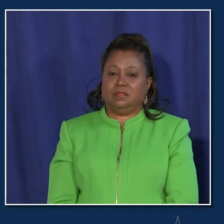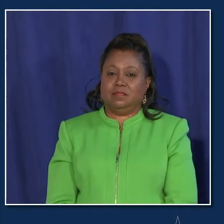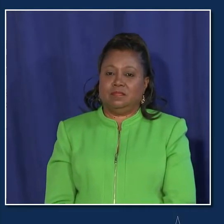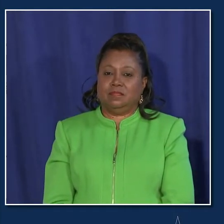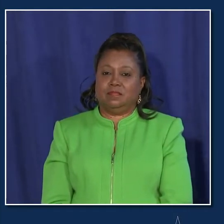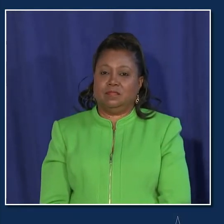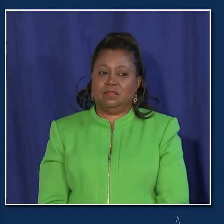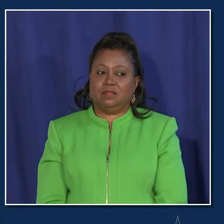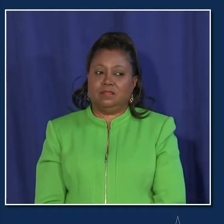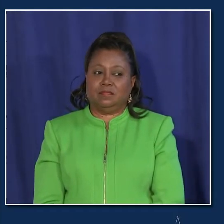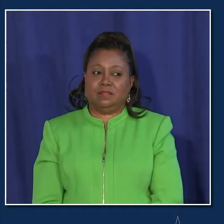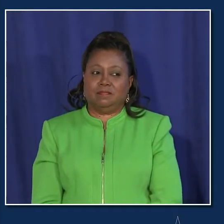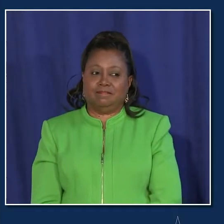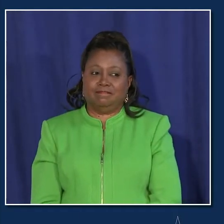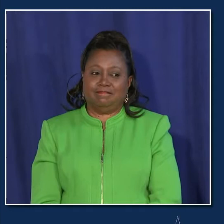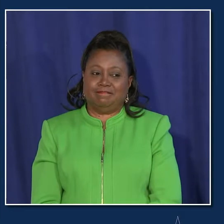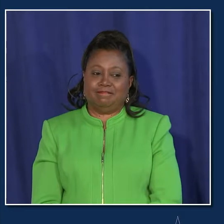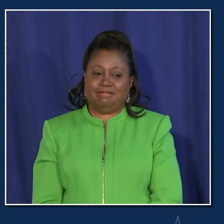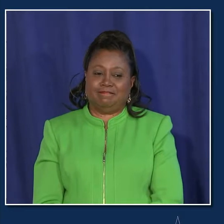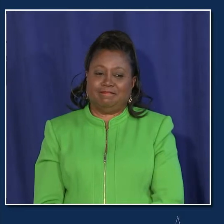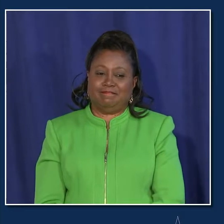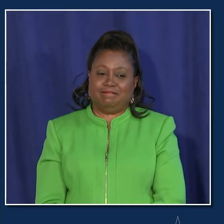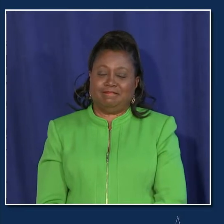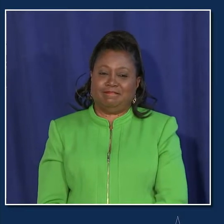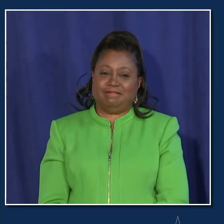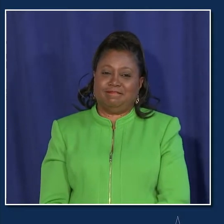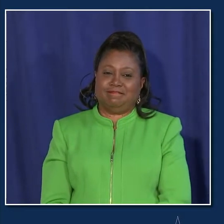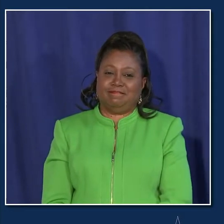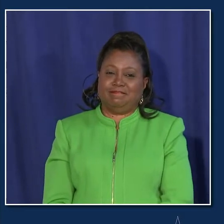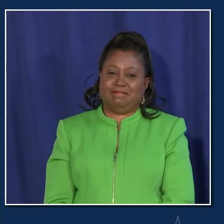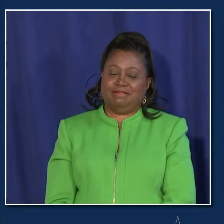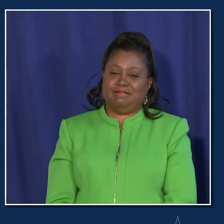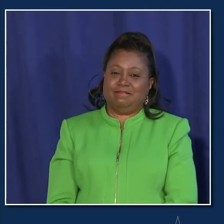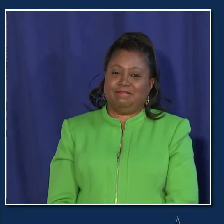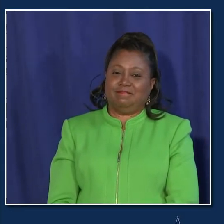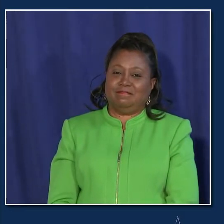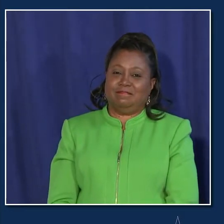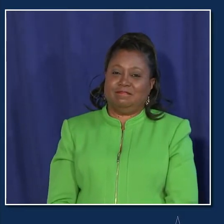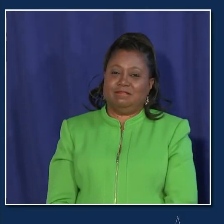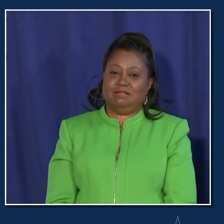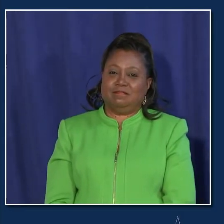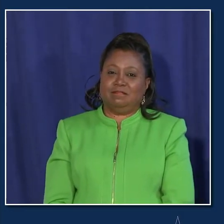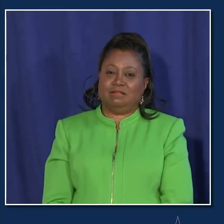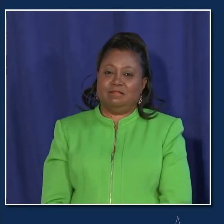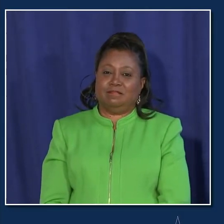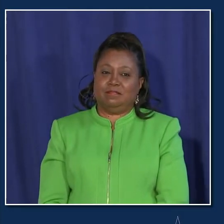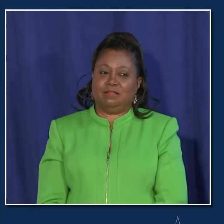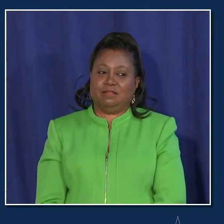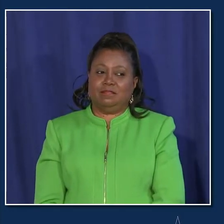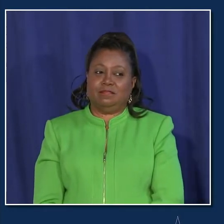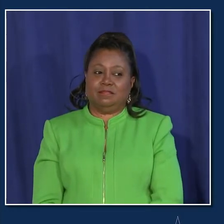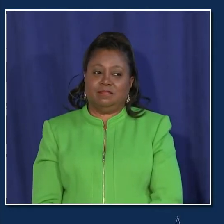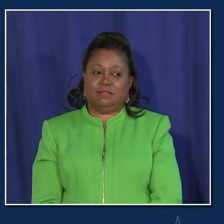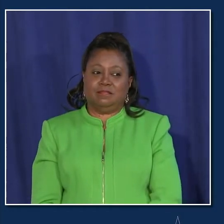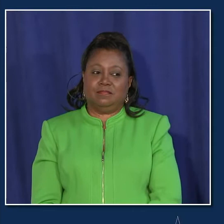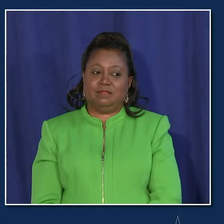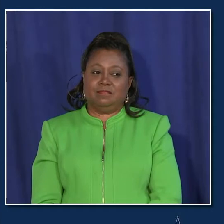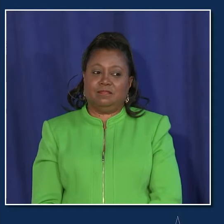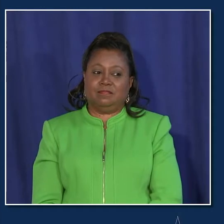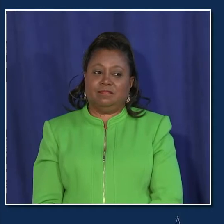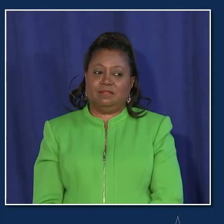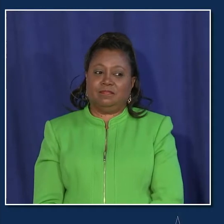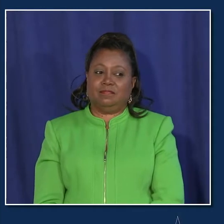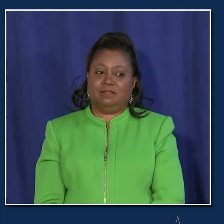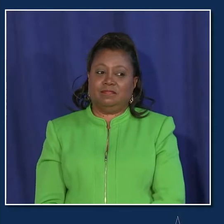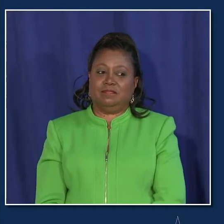momento para recordar a la gente que existen varios recursos en la ciudad que están disponibles para vacunarse de la forma más simple y